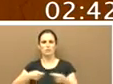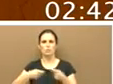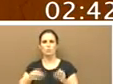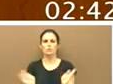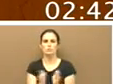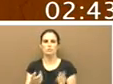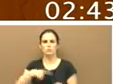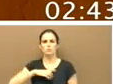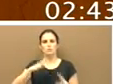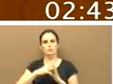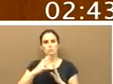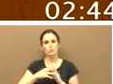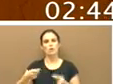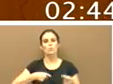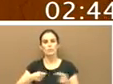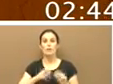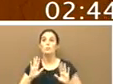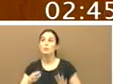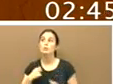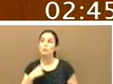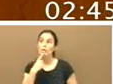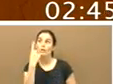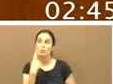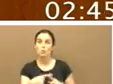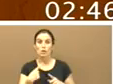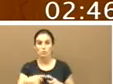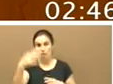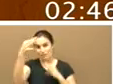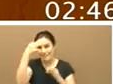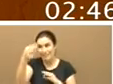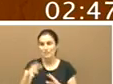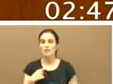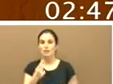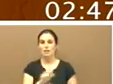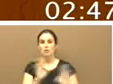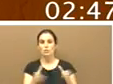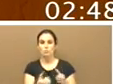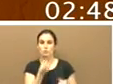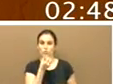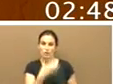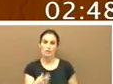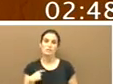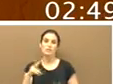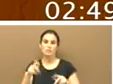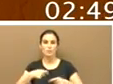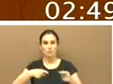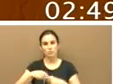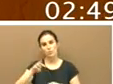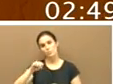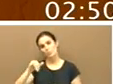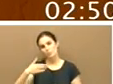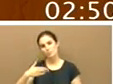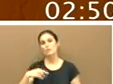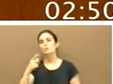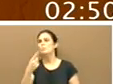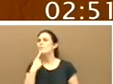nuestras estructuras comerciales aunque debo corregirle un dato al grupo socialista cuando hace mención al peso del comercio sobre el PIB porque usted habla